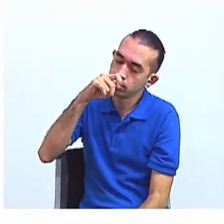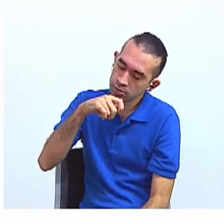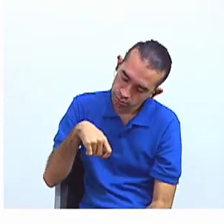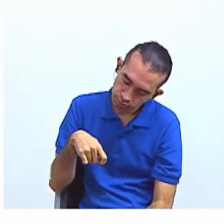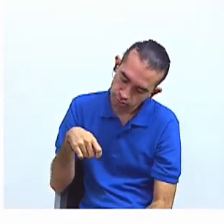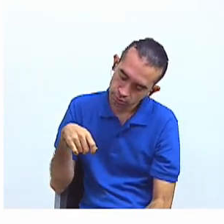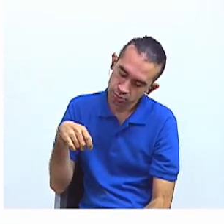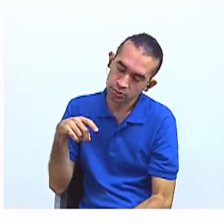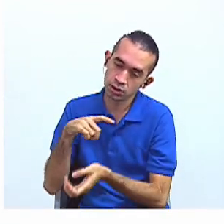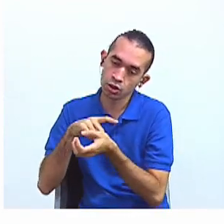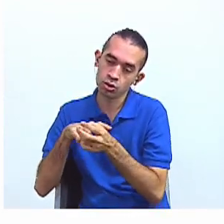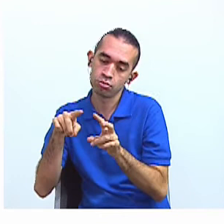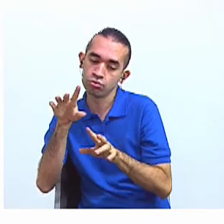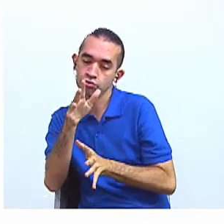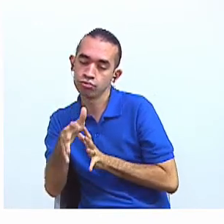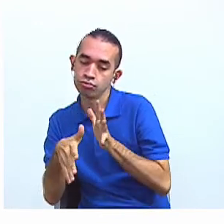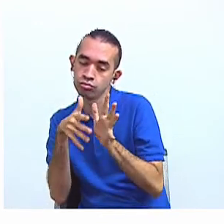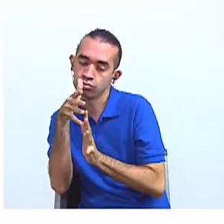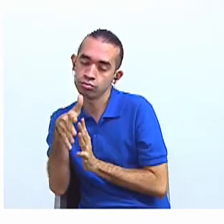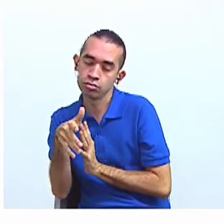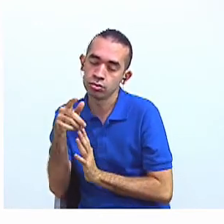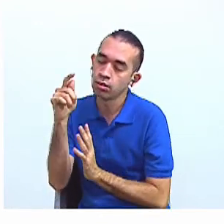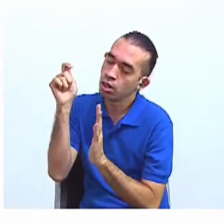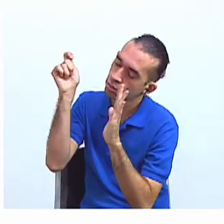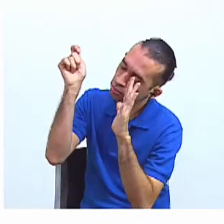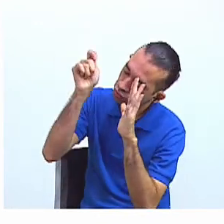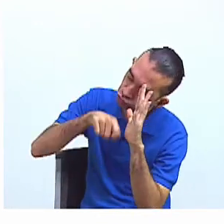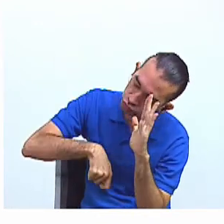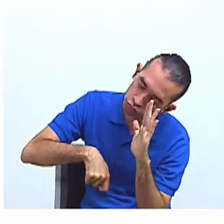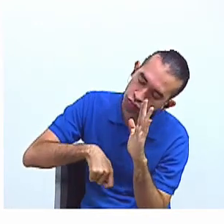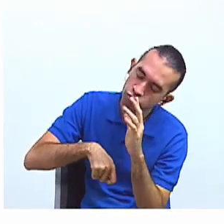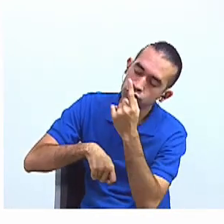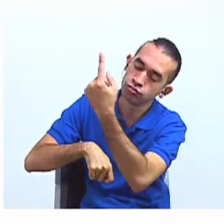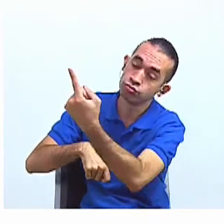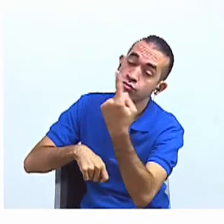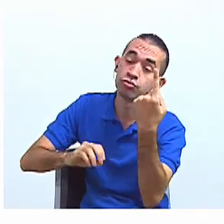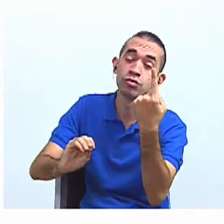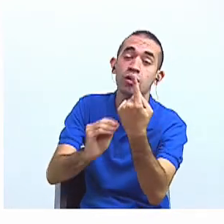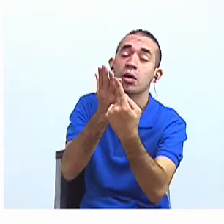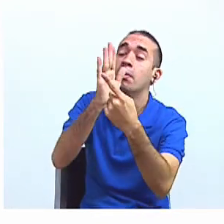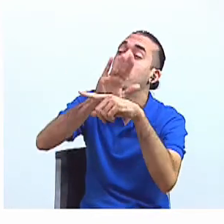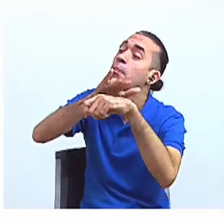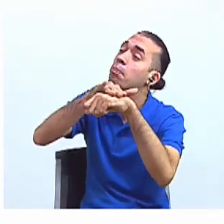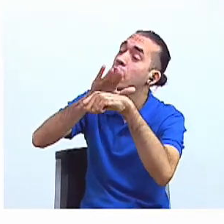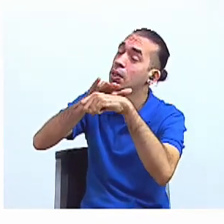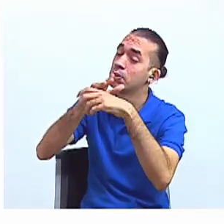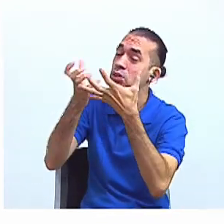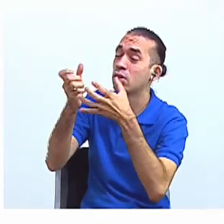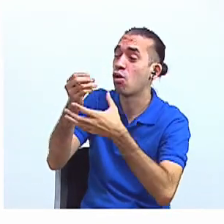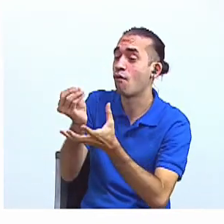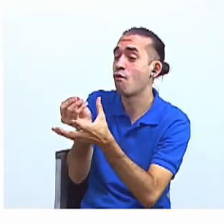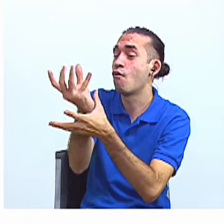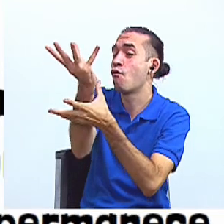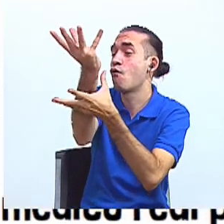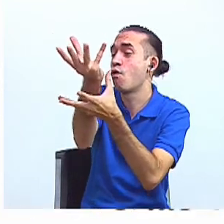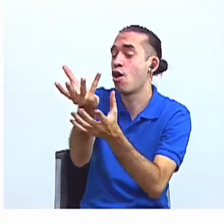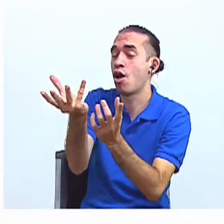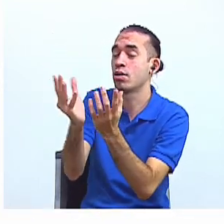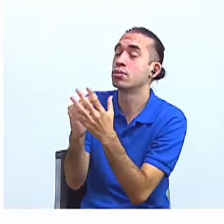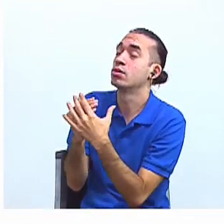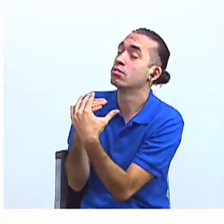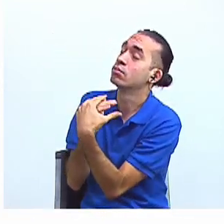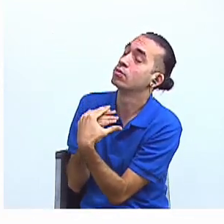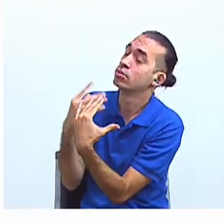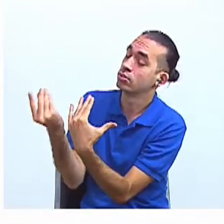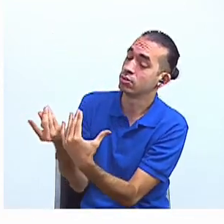cabecera cuidándolo. Se acerca la niña Sada que vende flores y pide permiso para dejar unas flores en las manos de